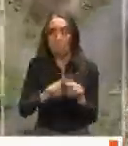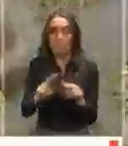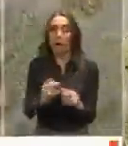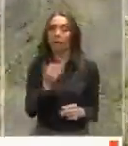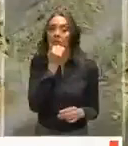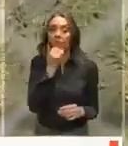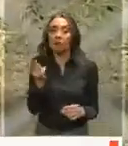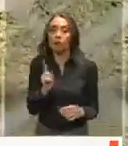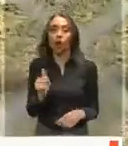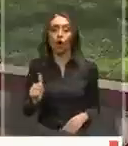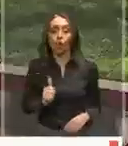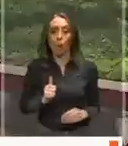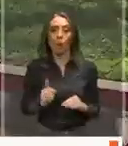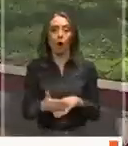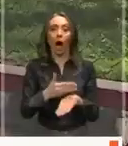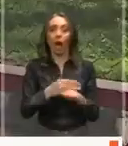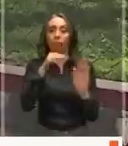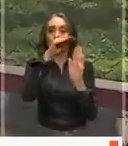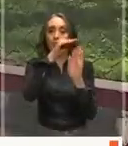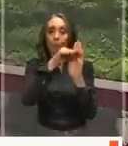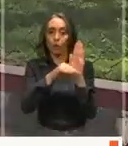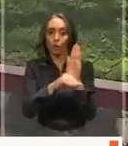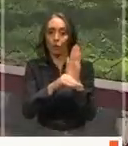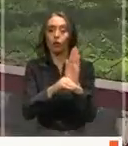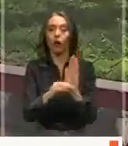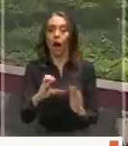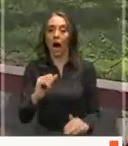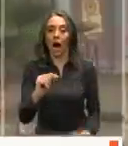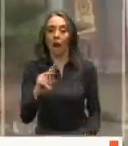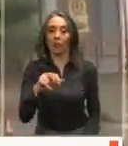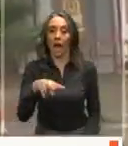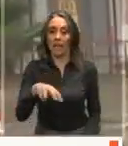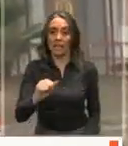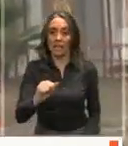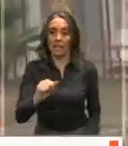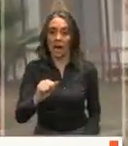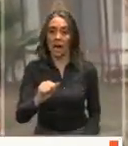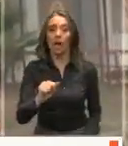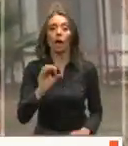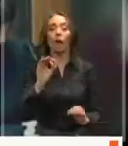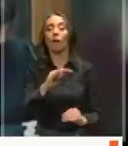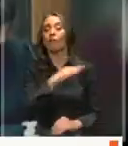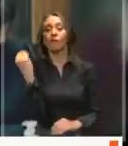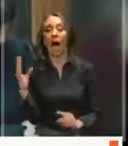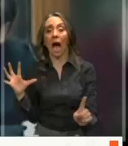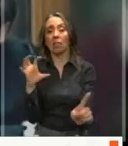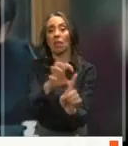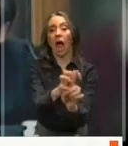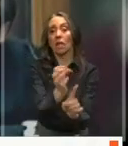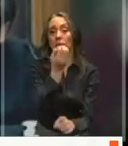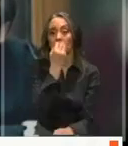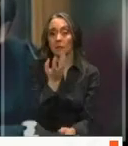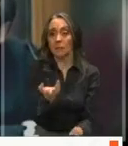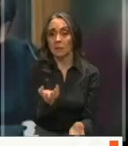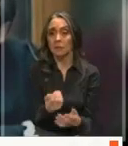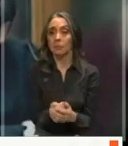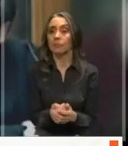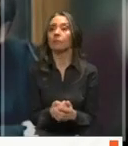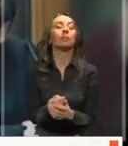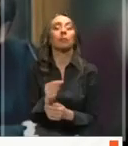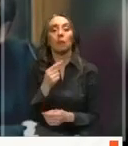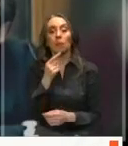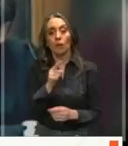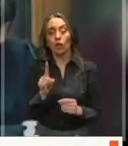no cumplir una serie de protocolos que en el caso de Catalina simplemente resultaron fatales. No efectuó la entrega